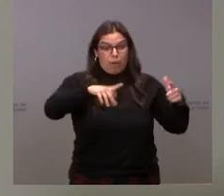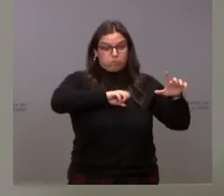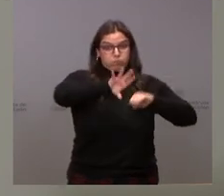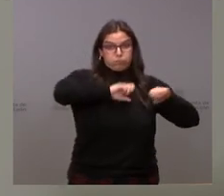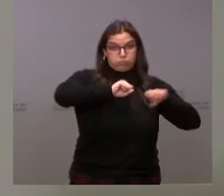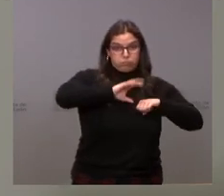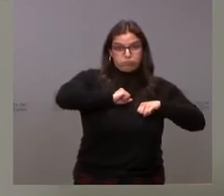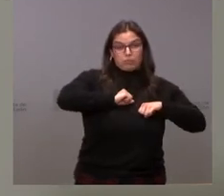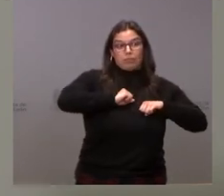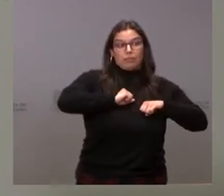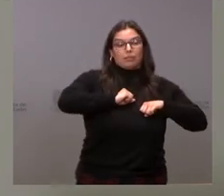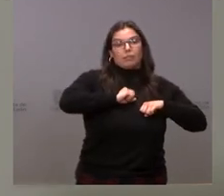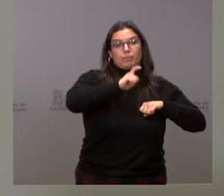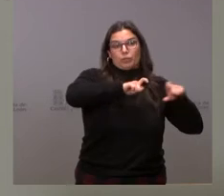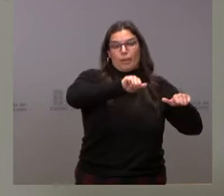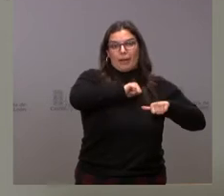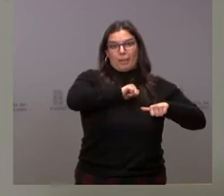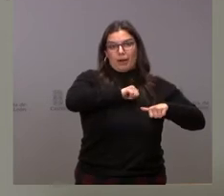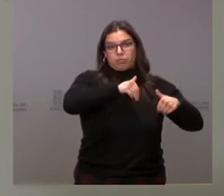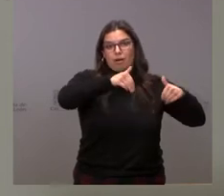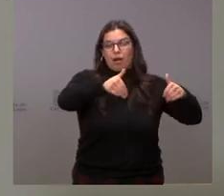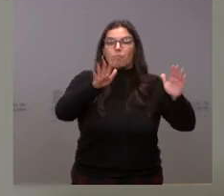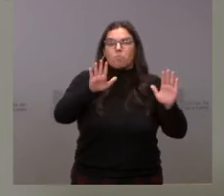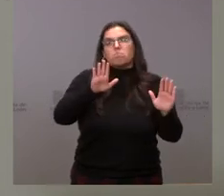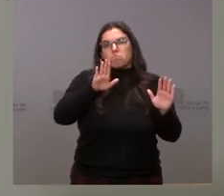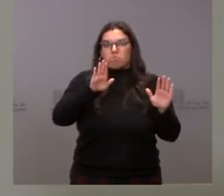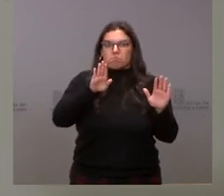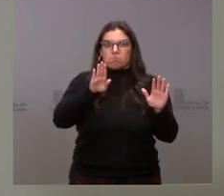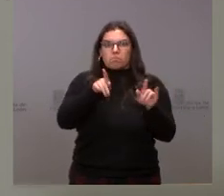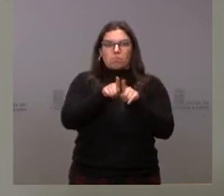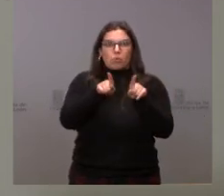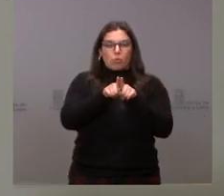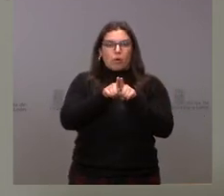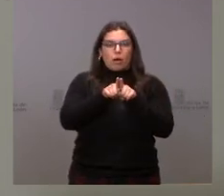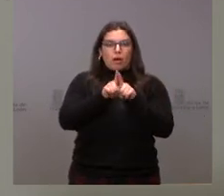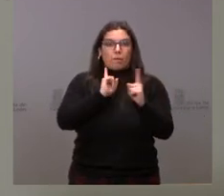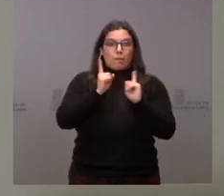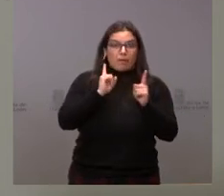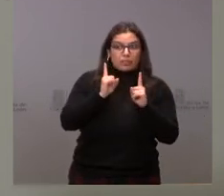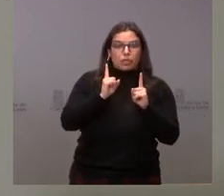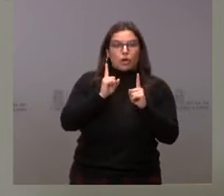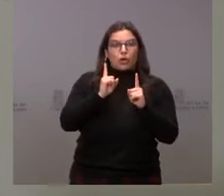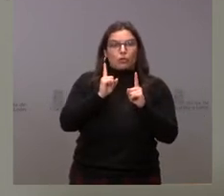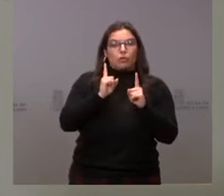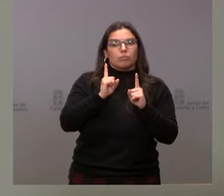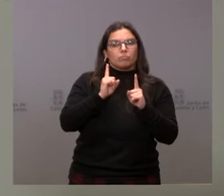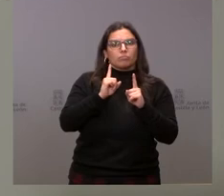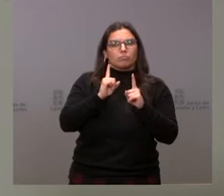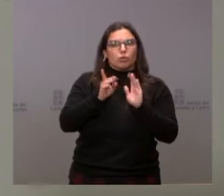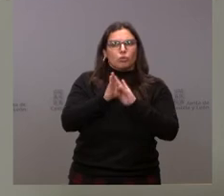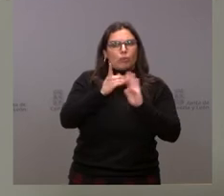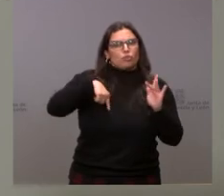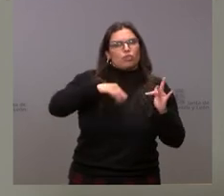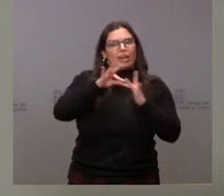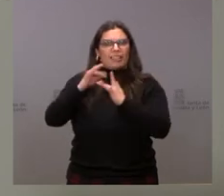importante número de casos digamos que estamos dentro de la cabeza de las comunidades autónomas con esta tercera